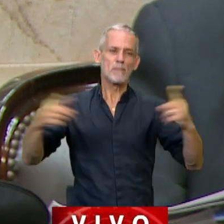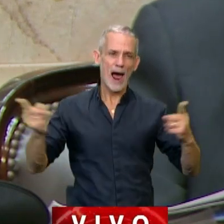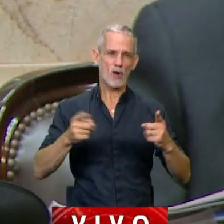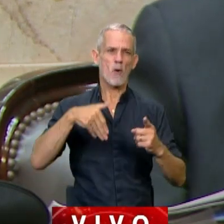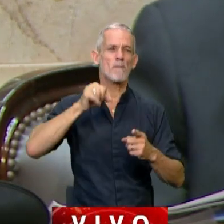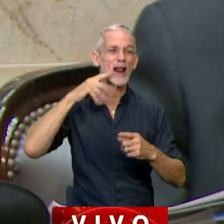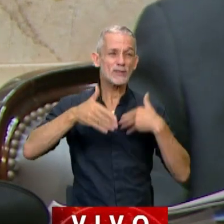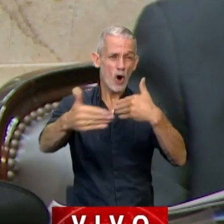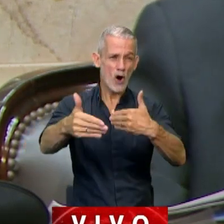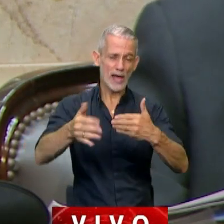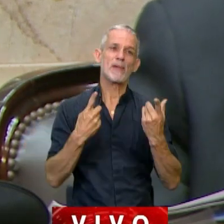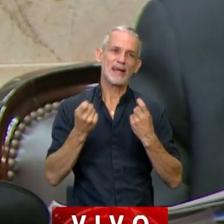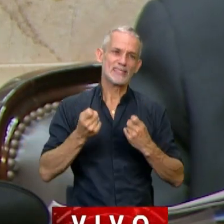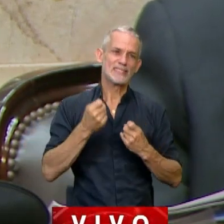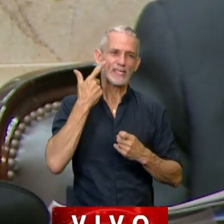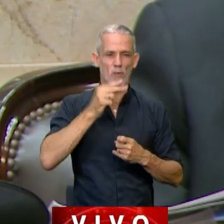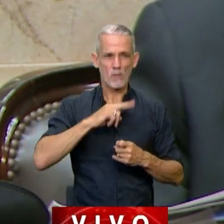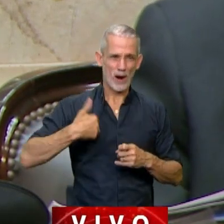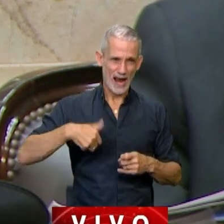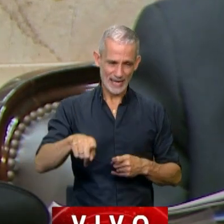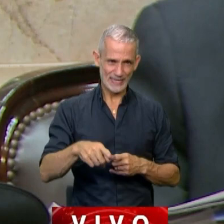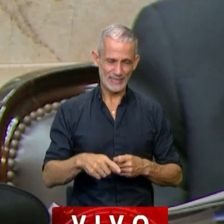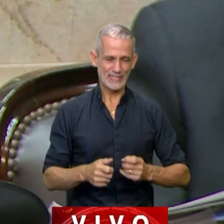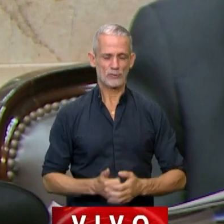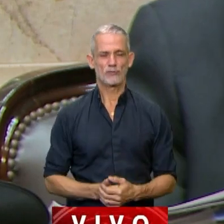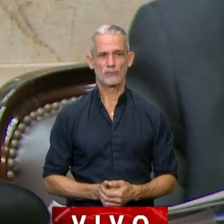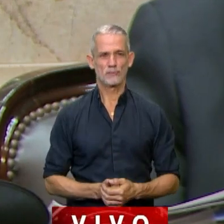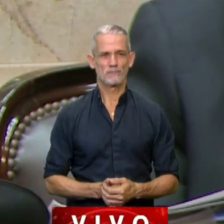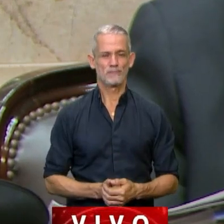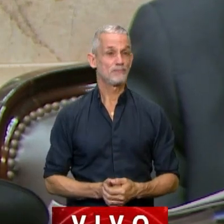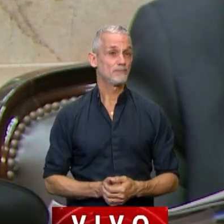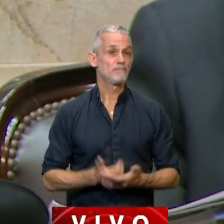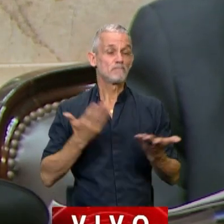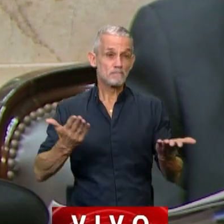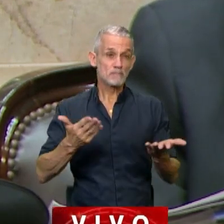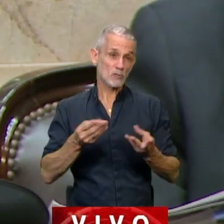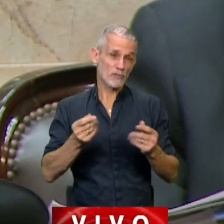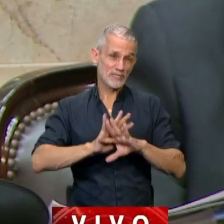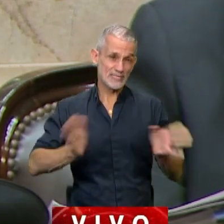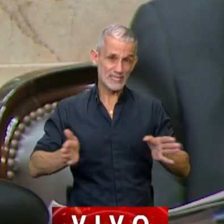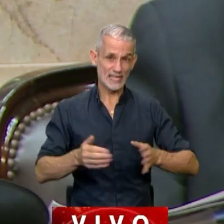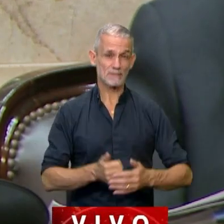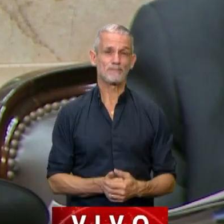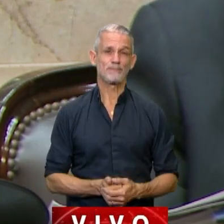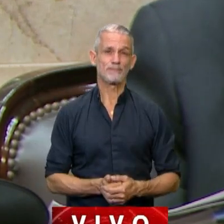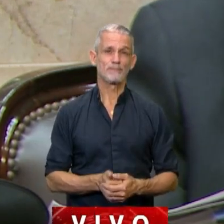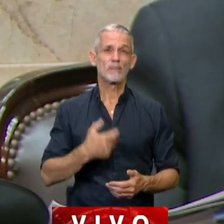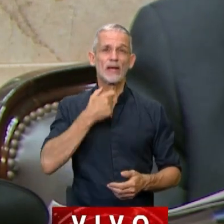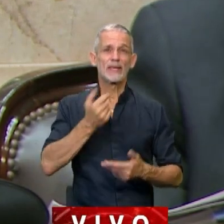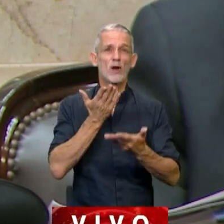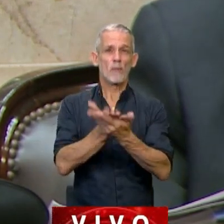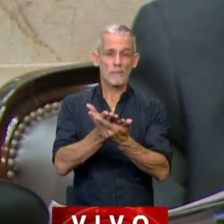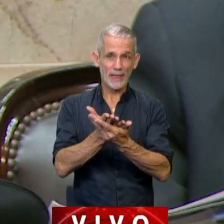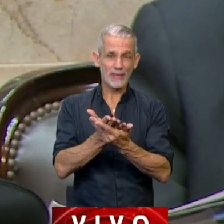esa moratoria que tanto necesitan los argentinos y las argentinas Así que con esto yo termino y quiero